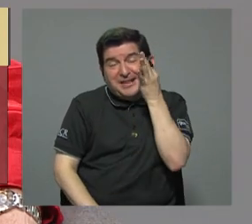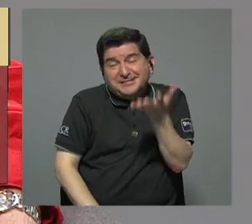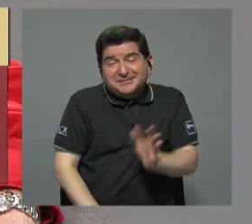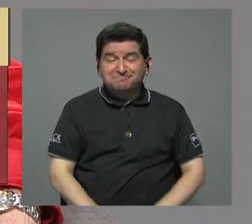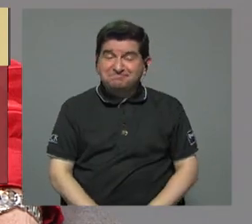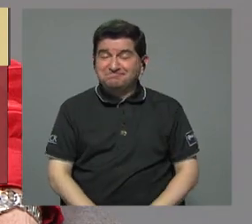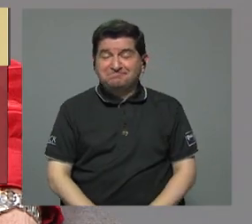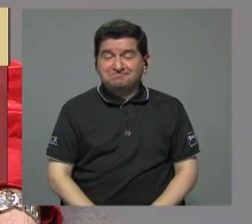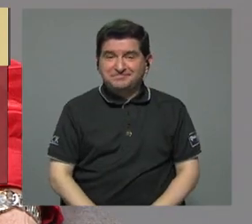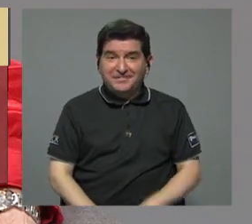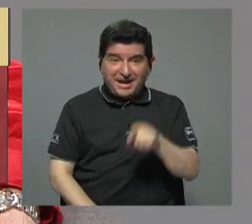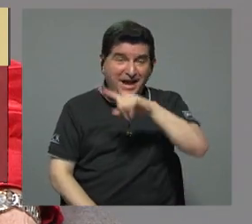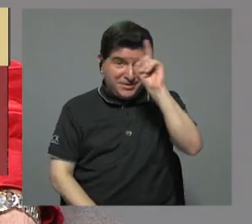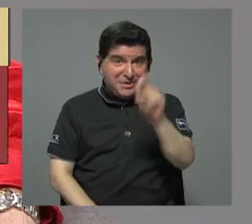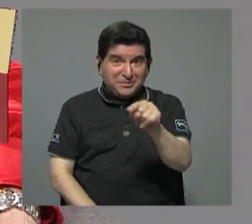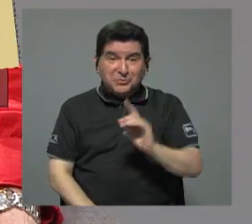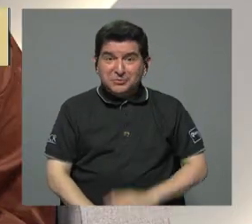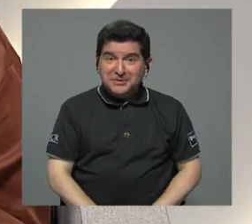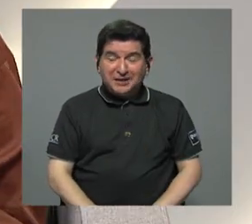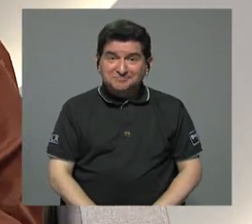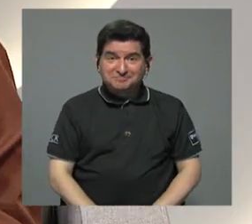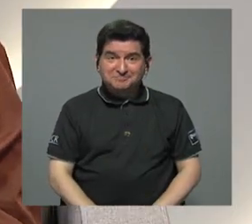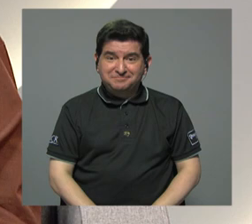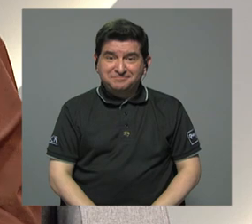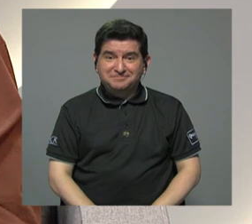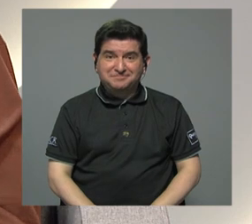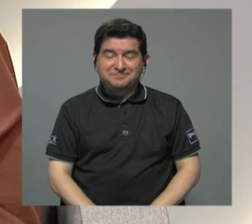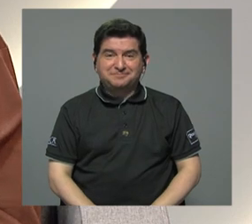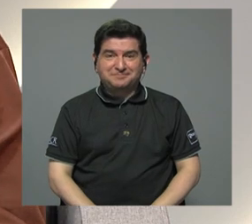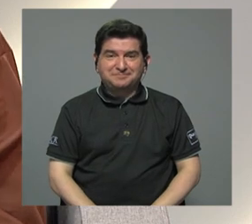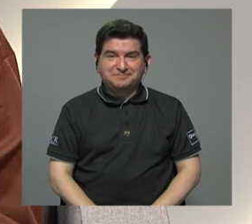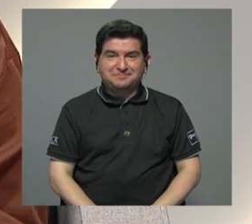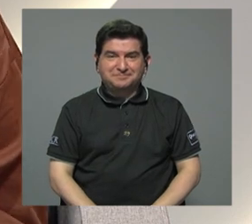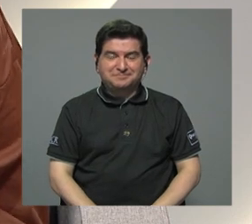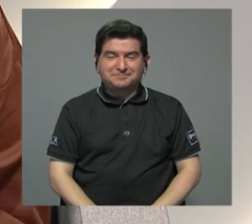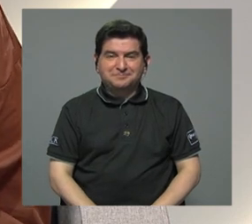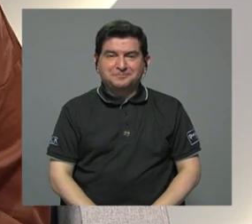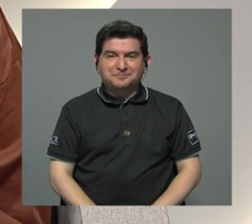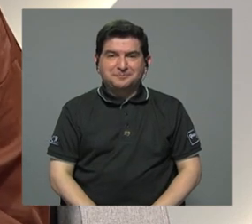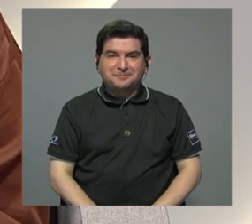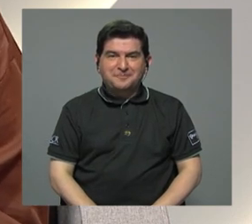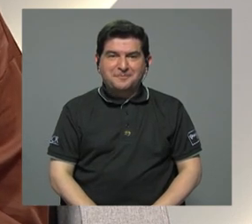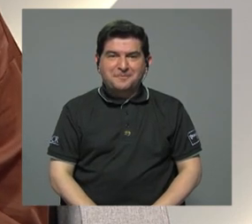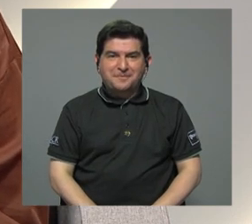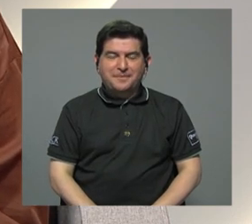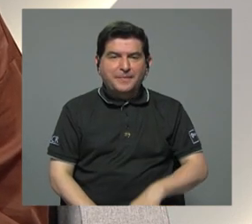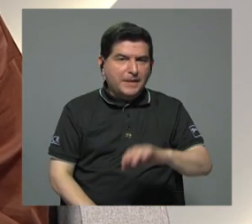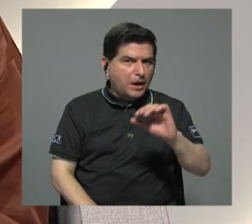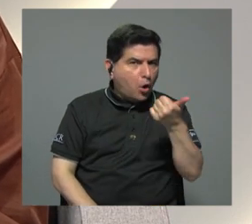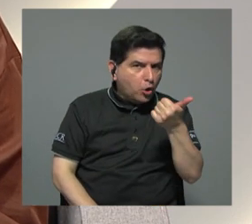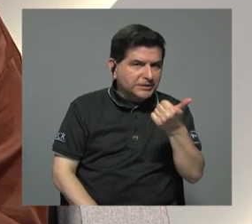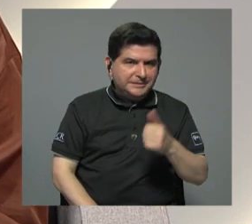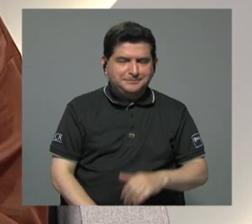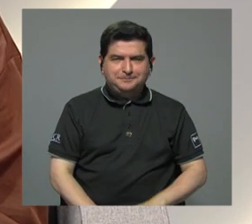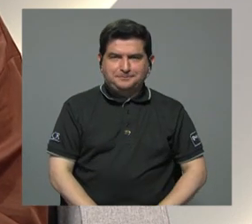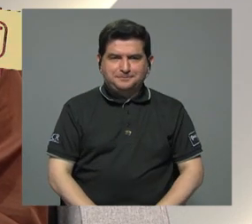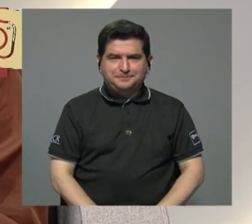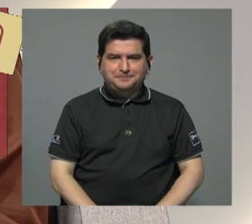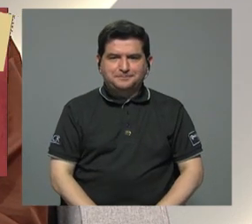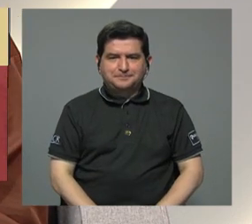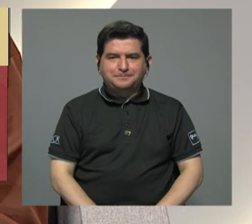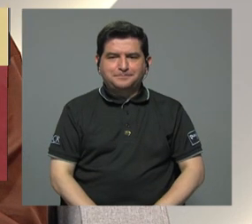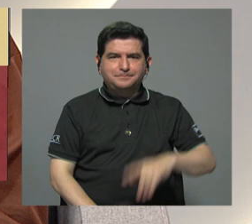ahí hay una consulta de huila y vamos a ver si tenemos otra por allí en